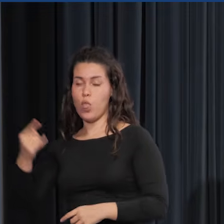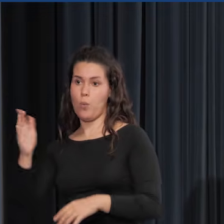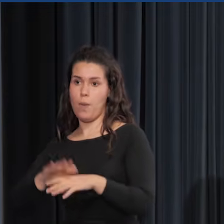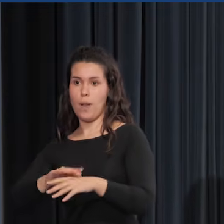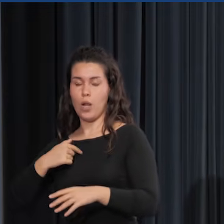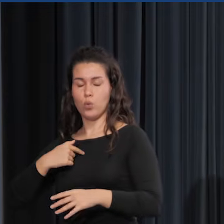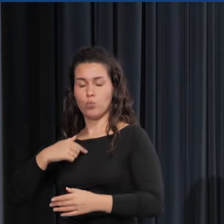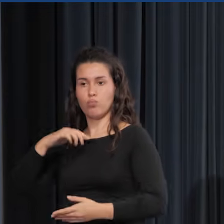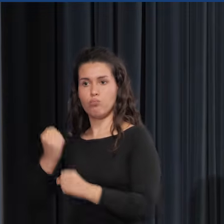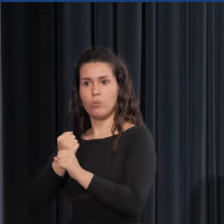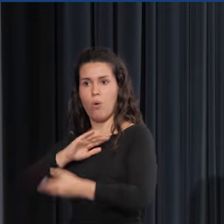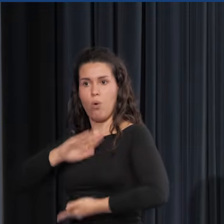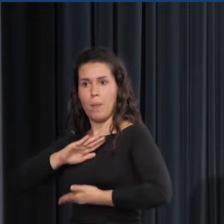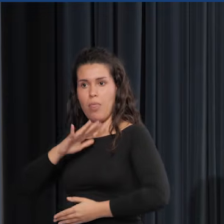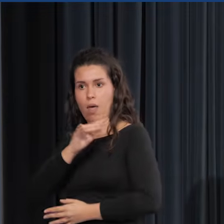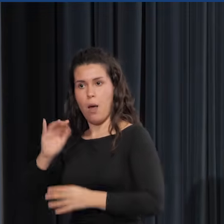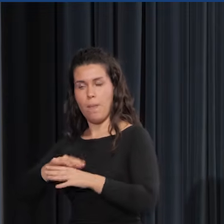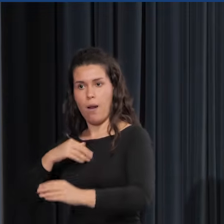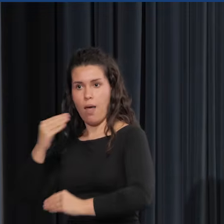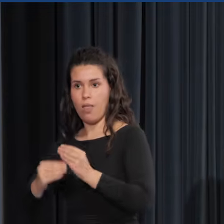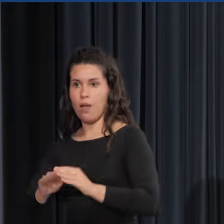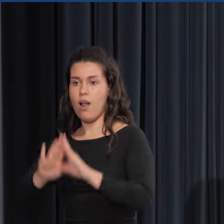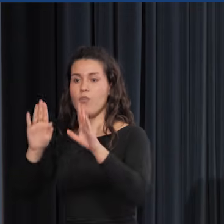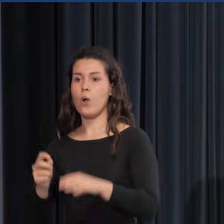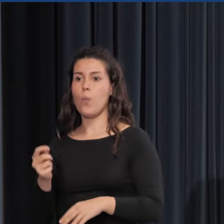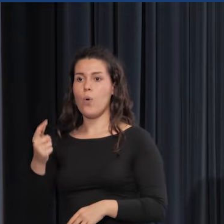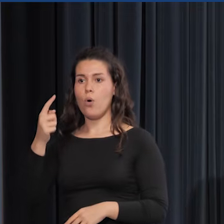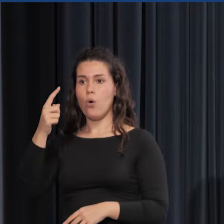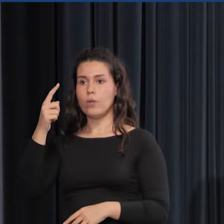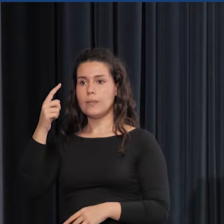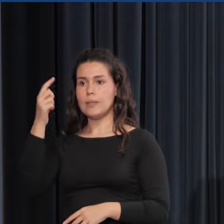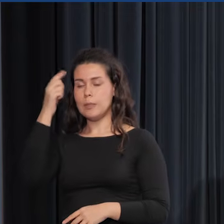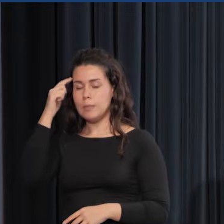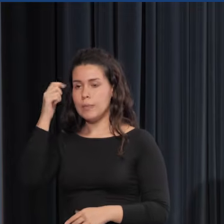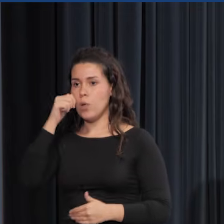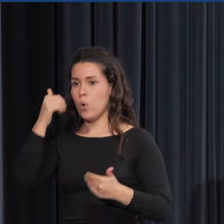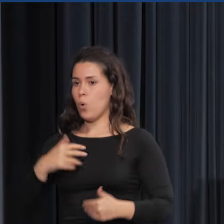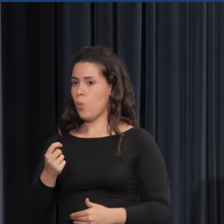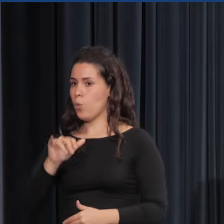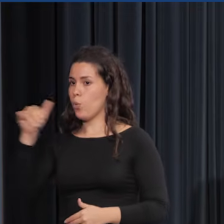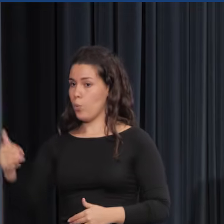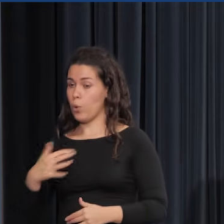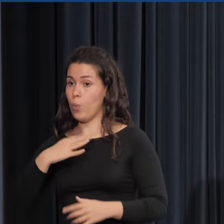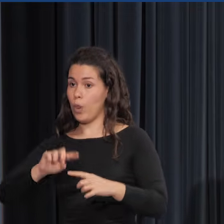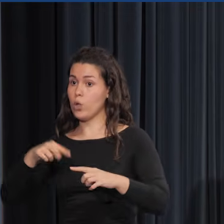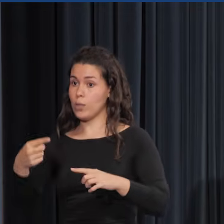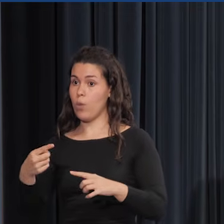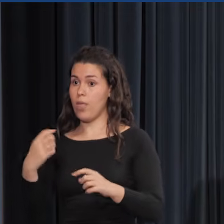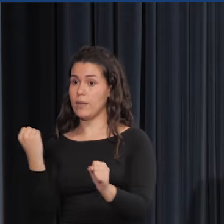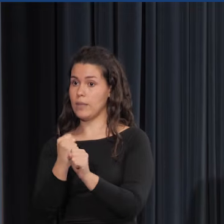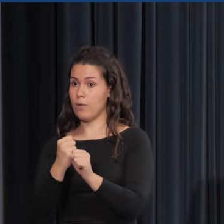genera una fatiga física y mental que vuelve a aumentar las probabilidades de sufrir un accidente de